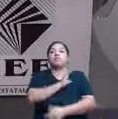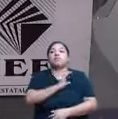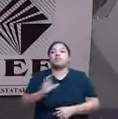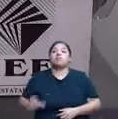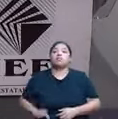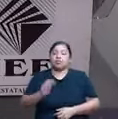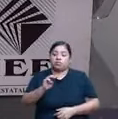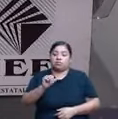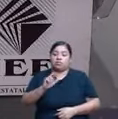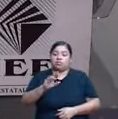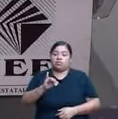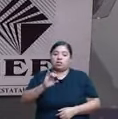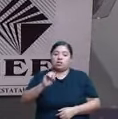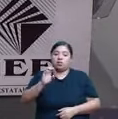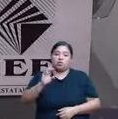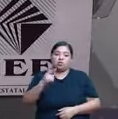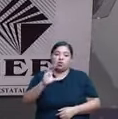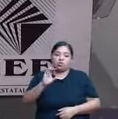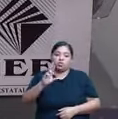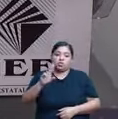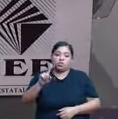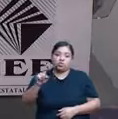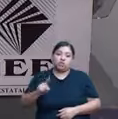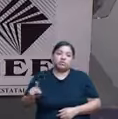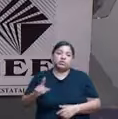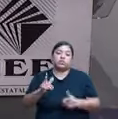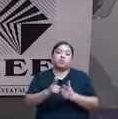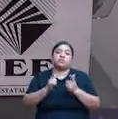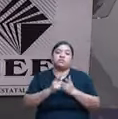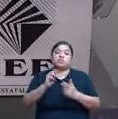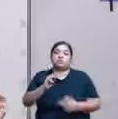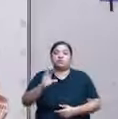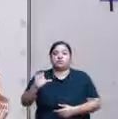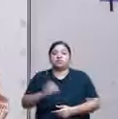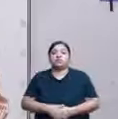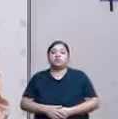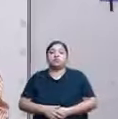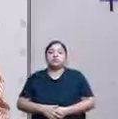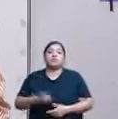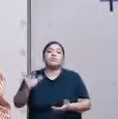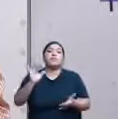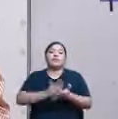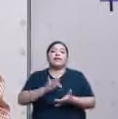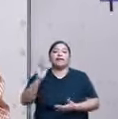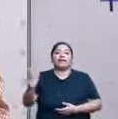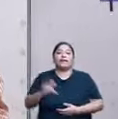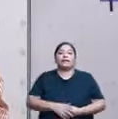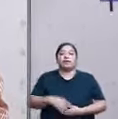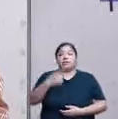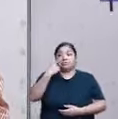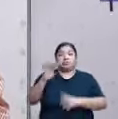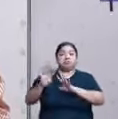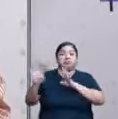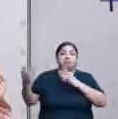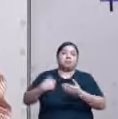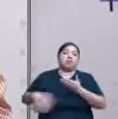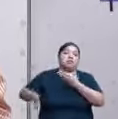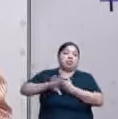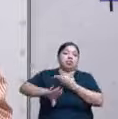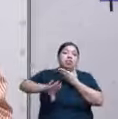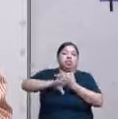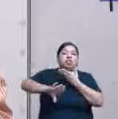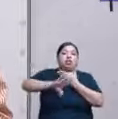candidato Mario Cruz Trejo del partido Movimiento Ciudadano. Gracias. Ante los ataques de mis adversarios políticos,